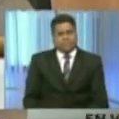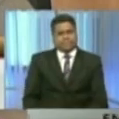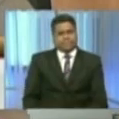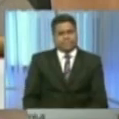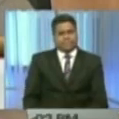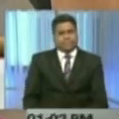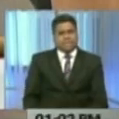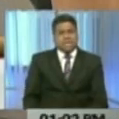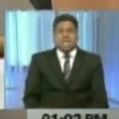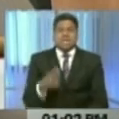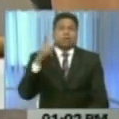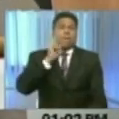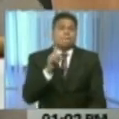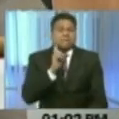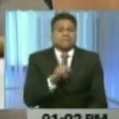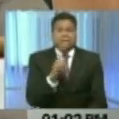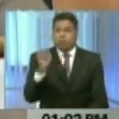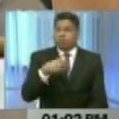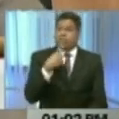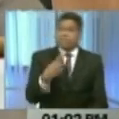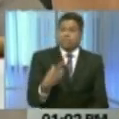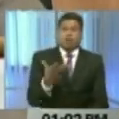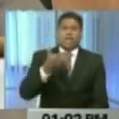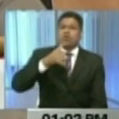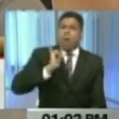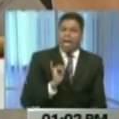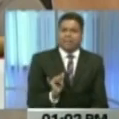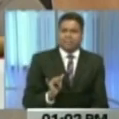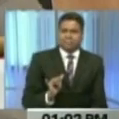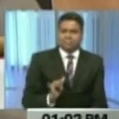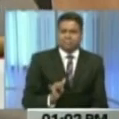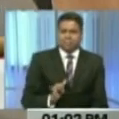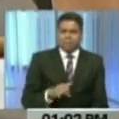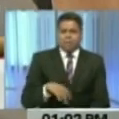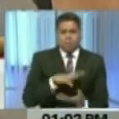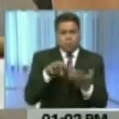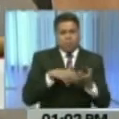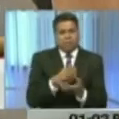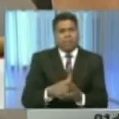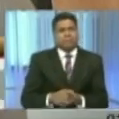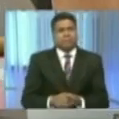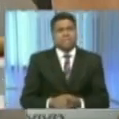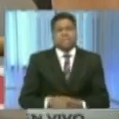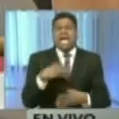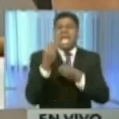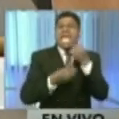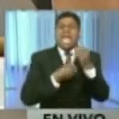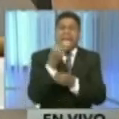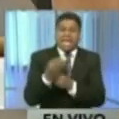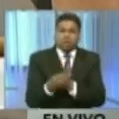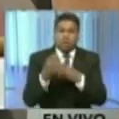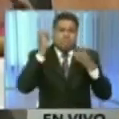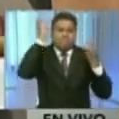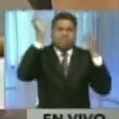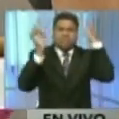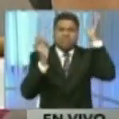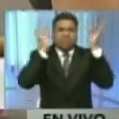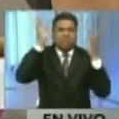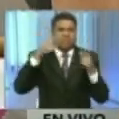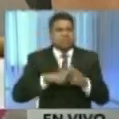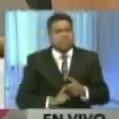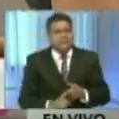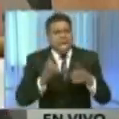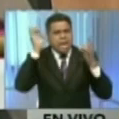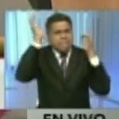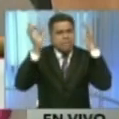creadas artificiosamente. No estoy diciendo que no existan. Estoy diciendo que han sido creadas artificiosamente para